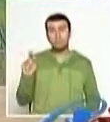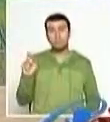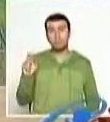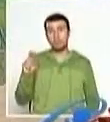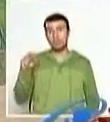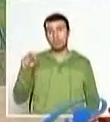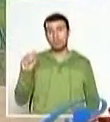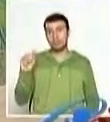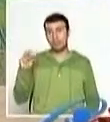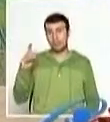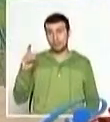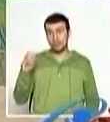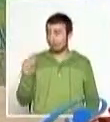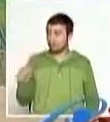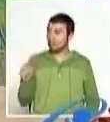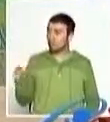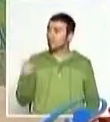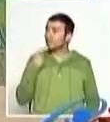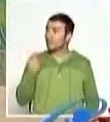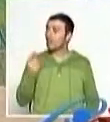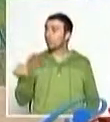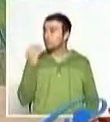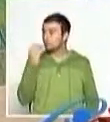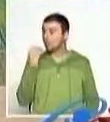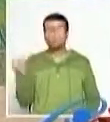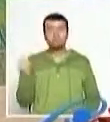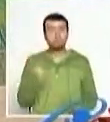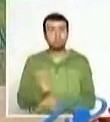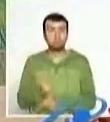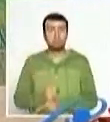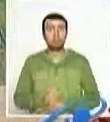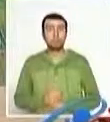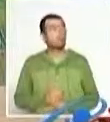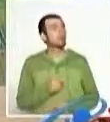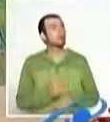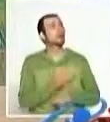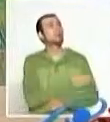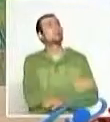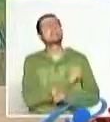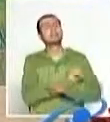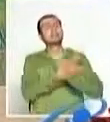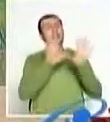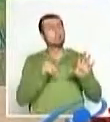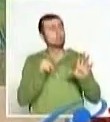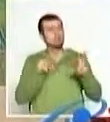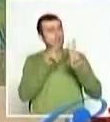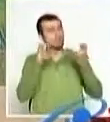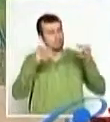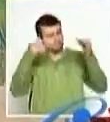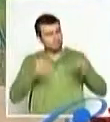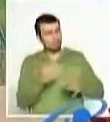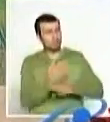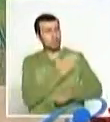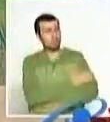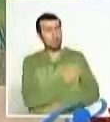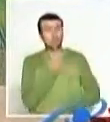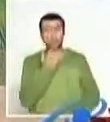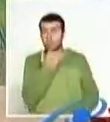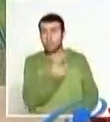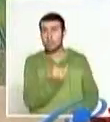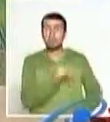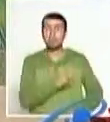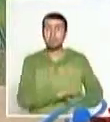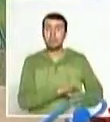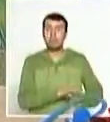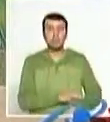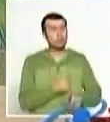la comida. Bien, pero aclarar algo con respecto al tema anterior, por eso es que esos medicamentos milagrosos